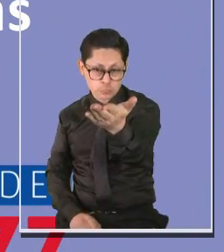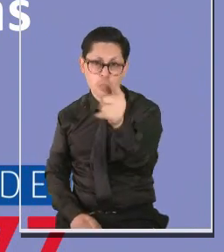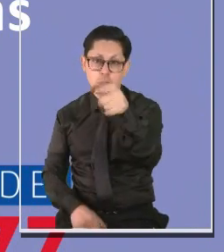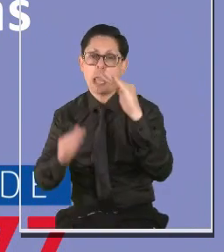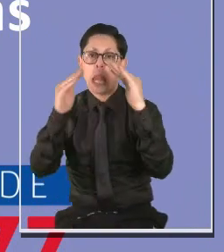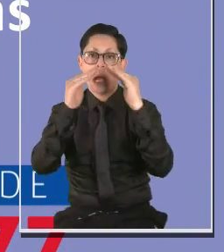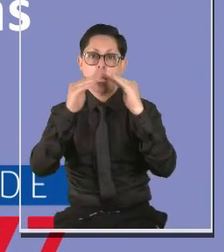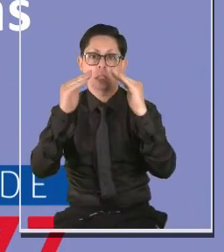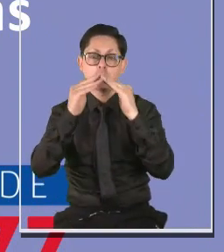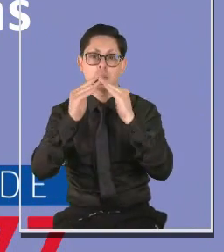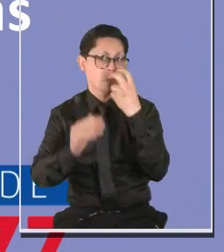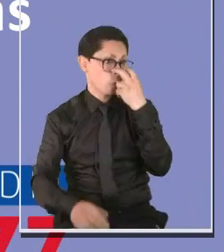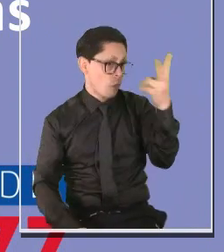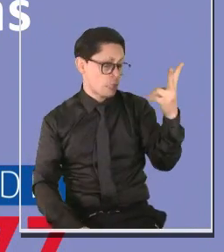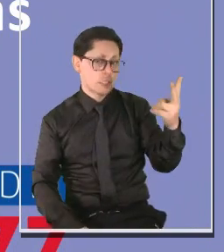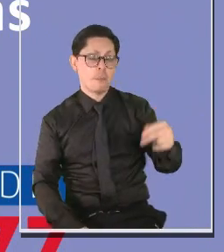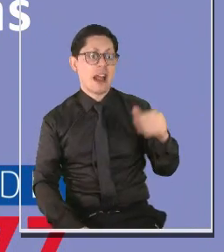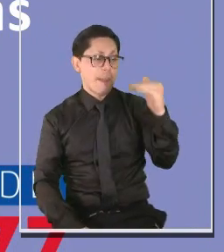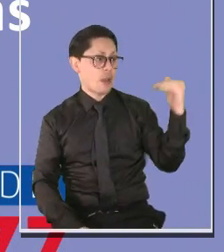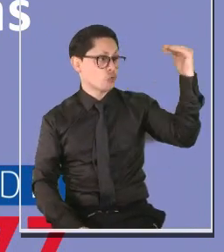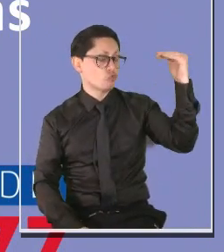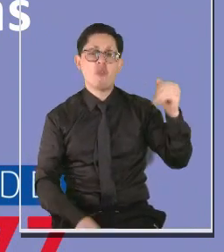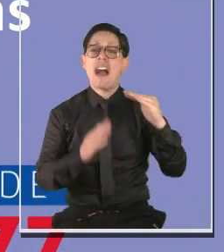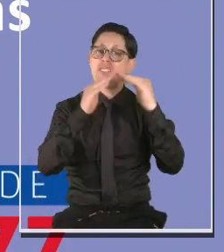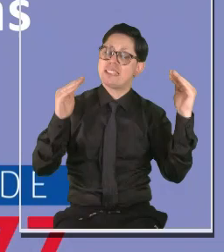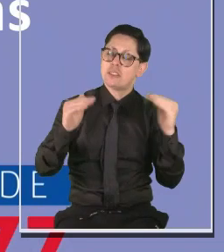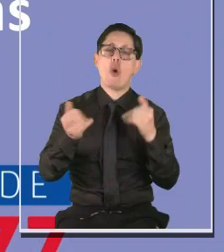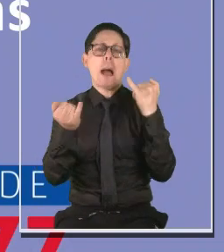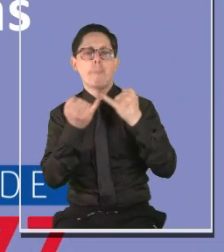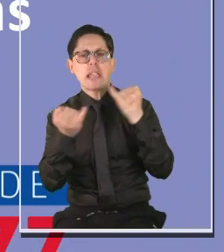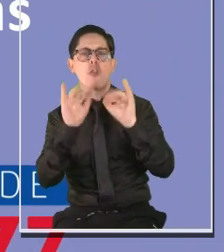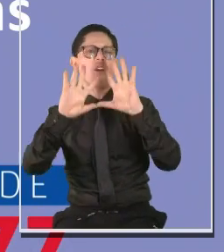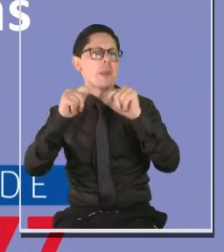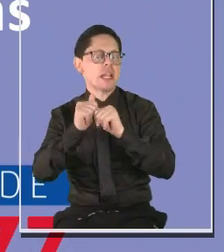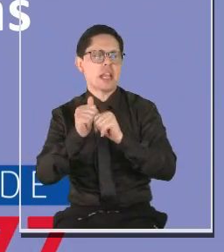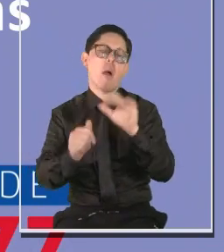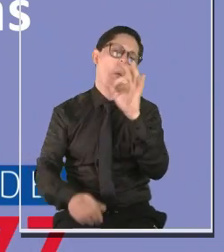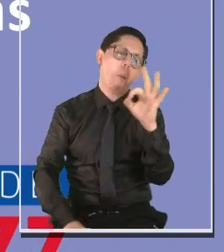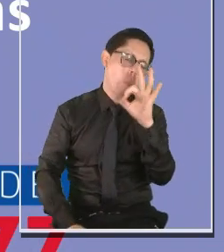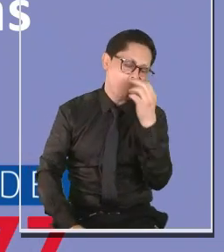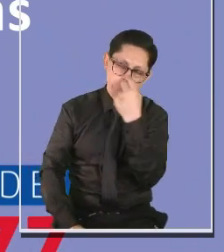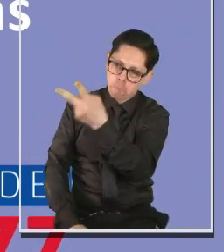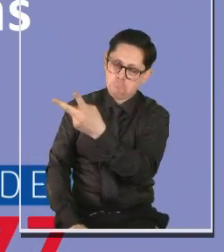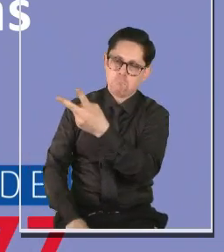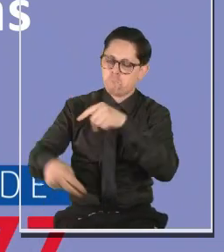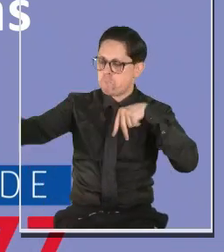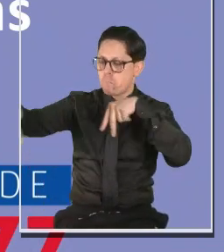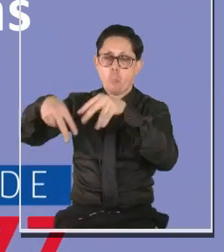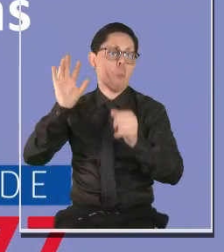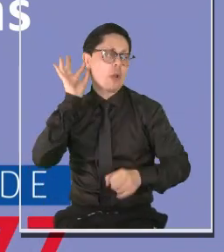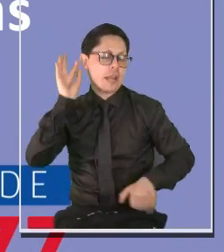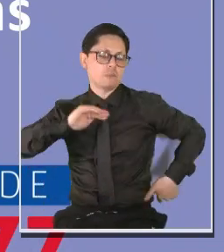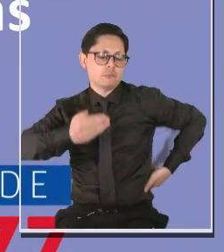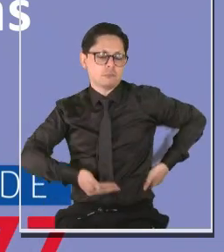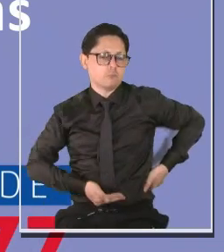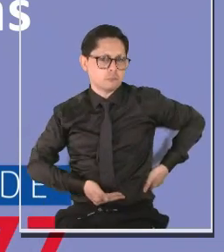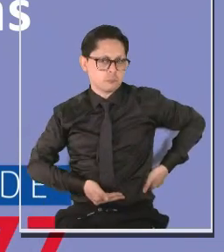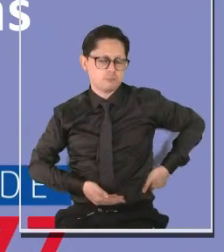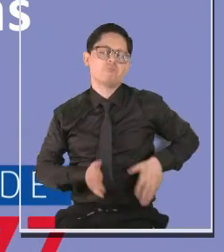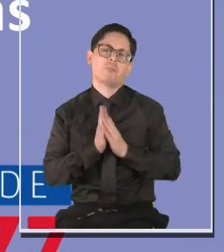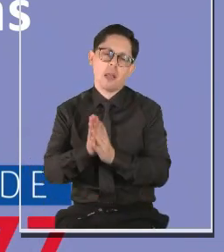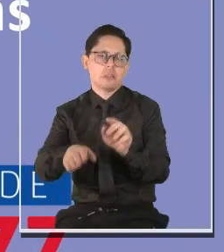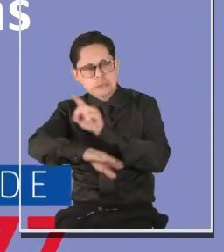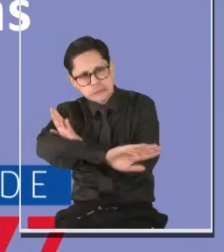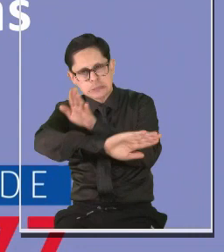en su casa que conoce personas mayores a su vecino amigos familiares o que conoce y tiene cercanos mujeres embarazadas que